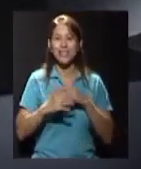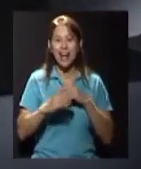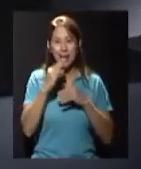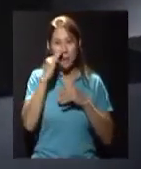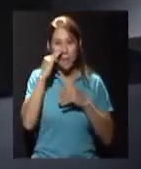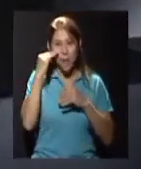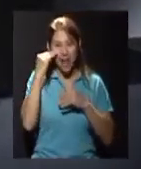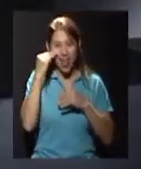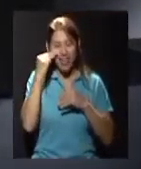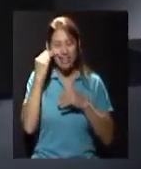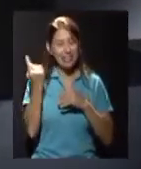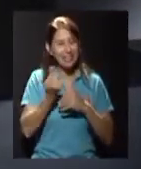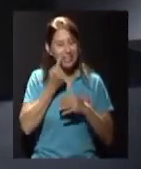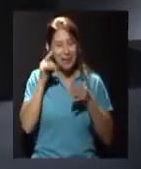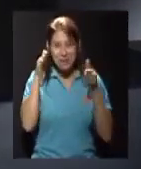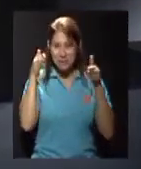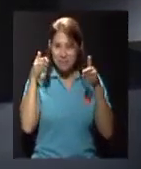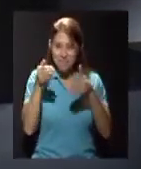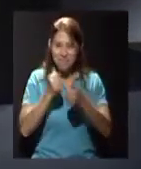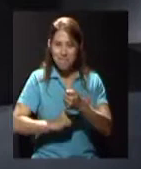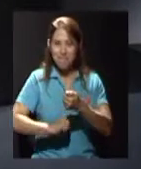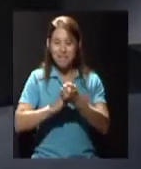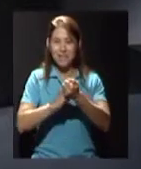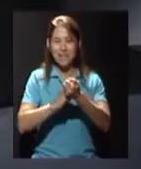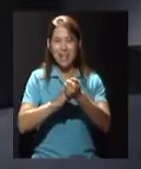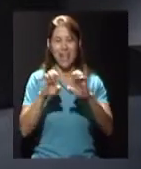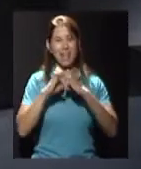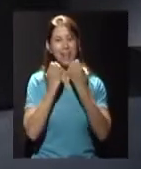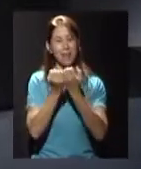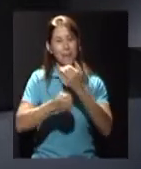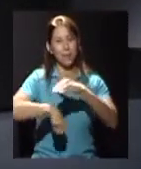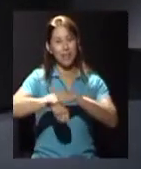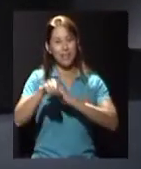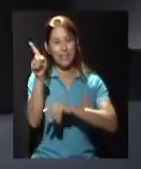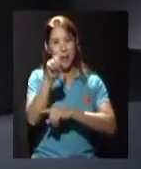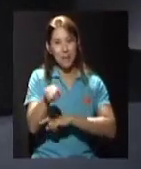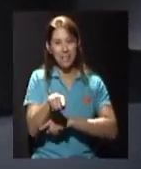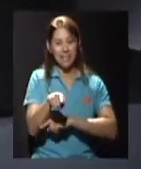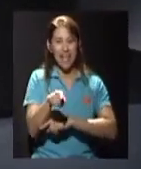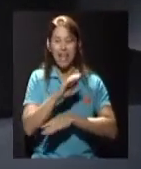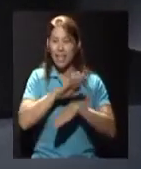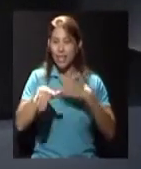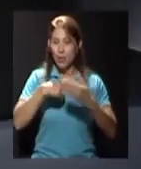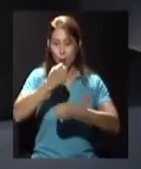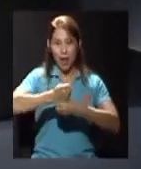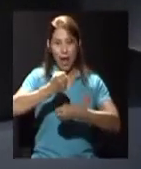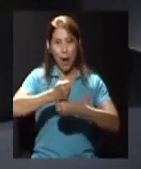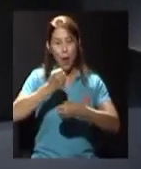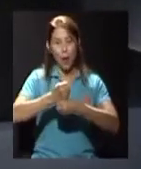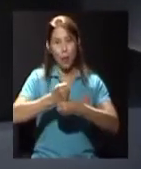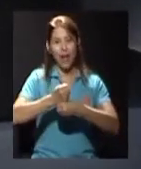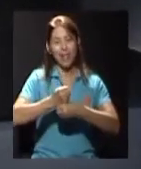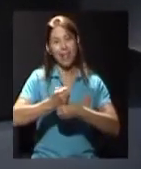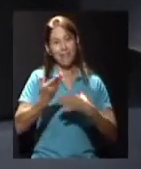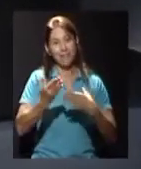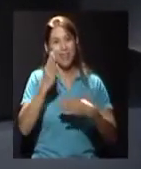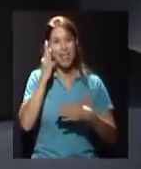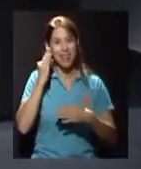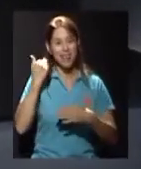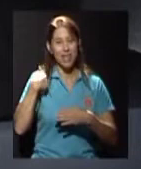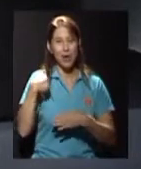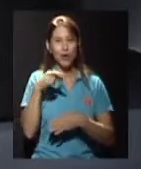fanáticos del deportivo saprissa y por supuesto de toda la obra de entonces le solemos decir de tío ricardo saprissa